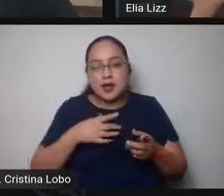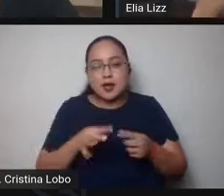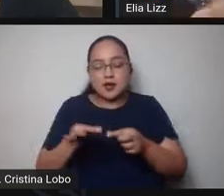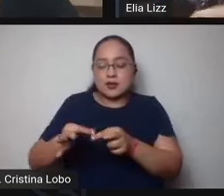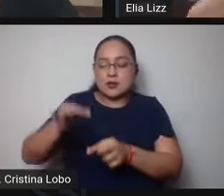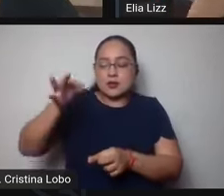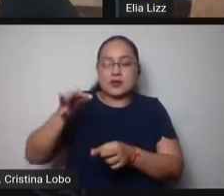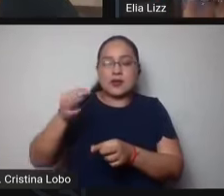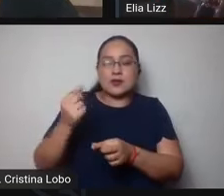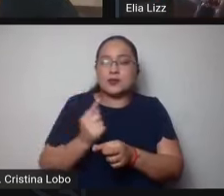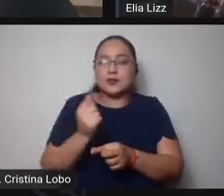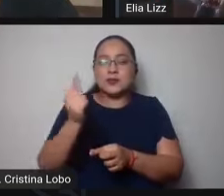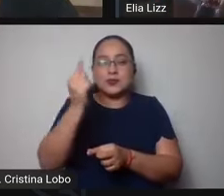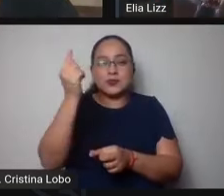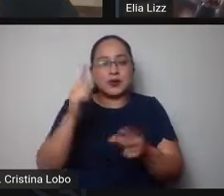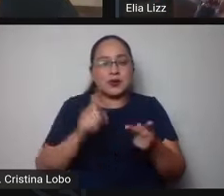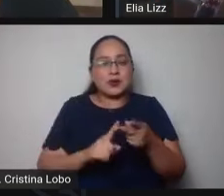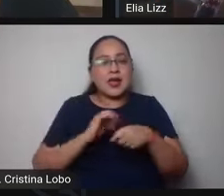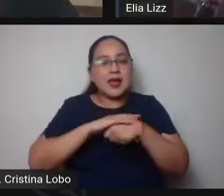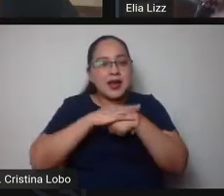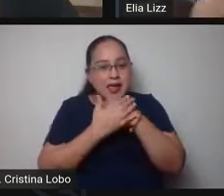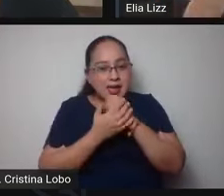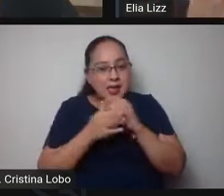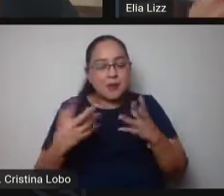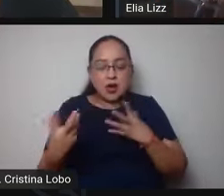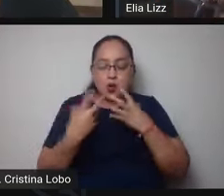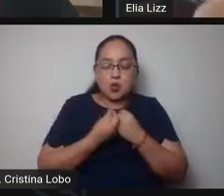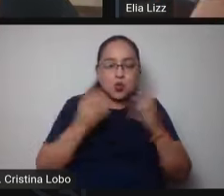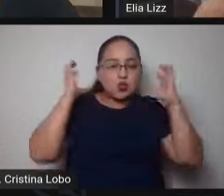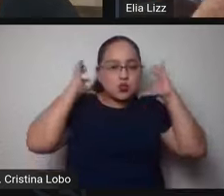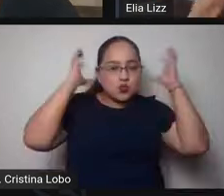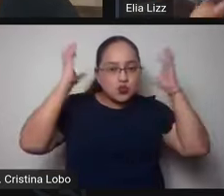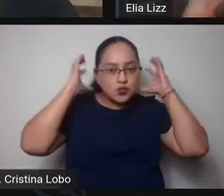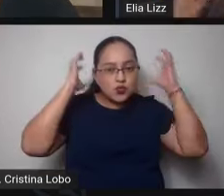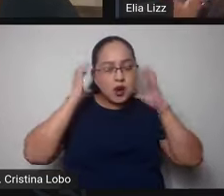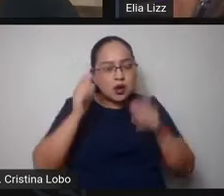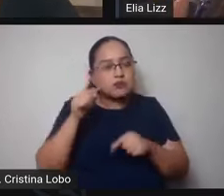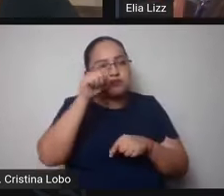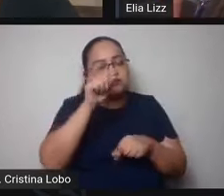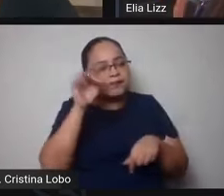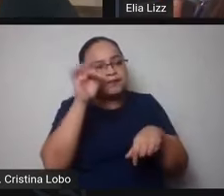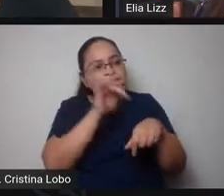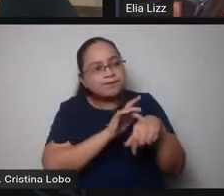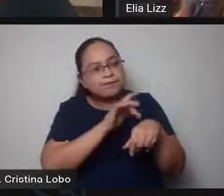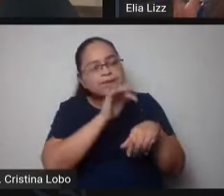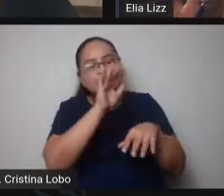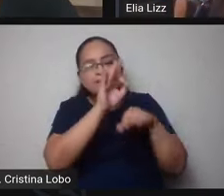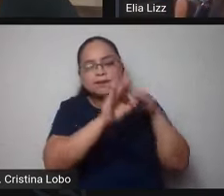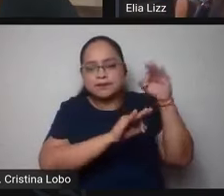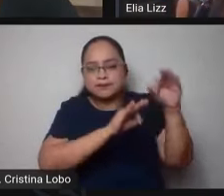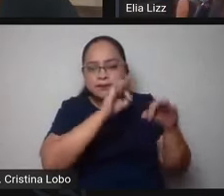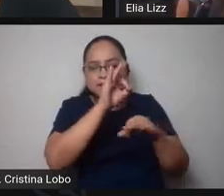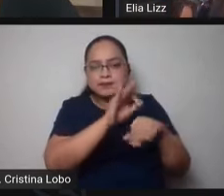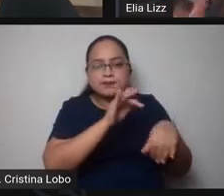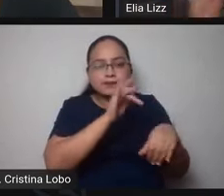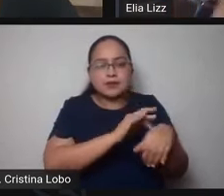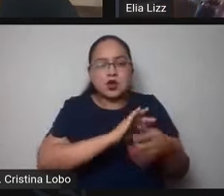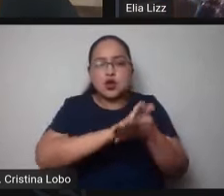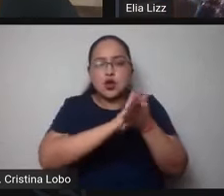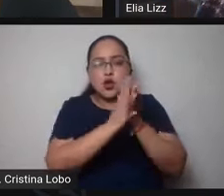crema, traten de bañarse juntos, de explorarlo sin tener que llegar específicamente al acto